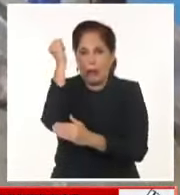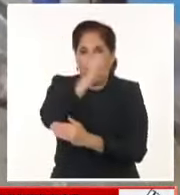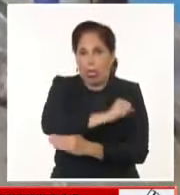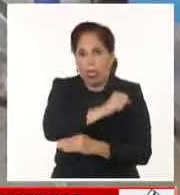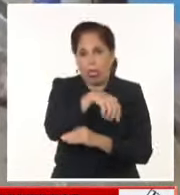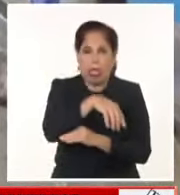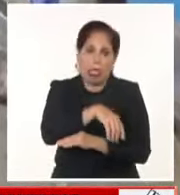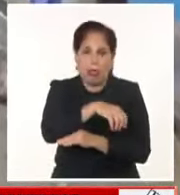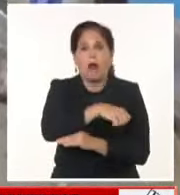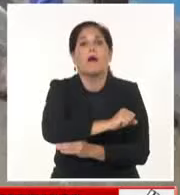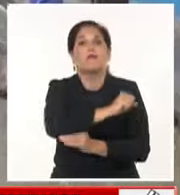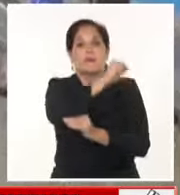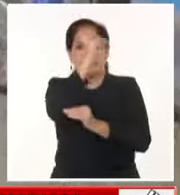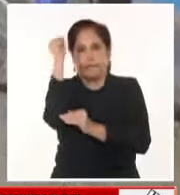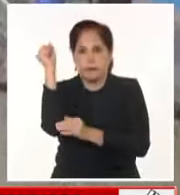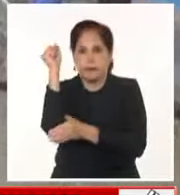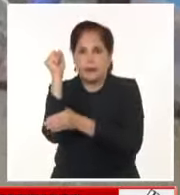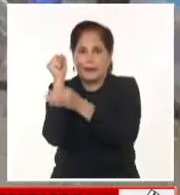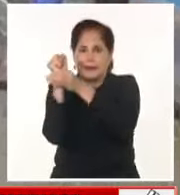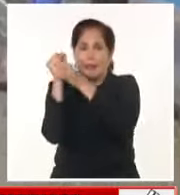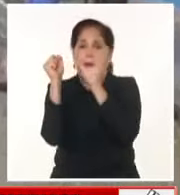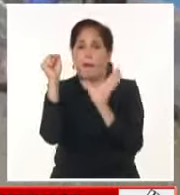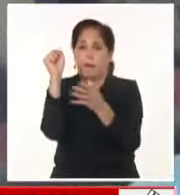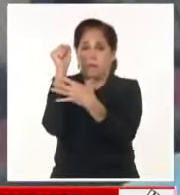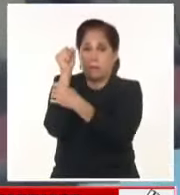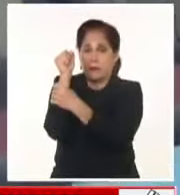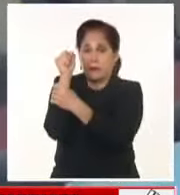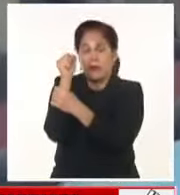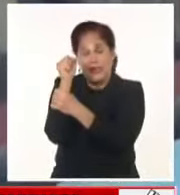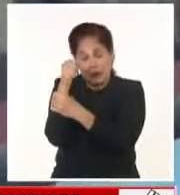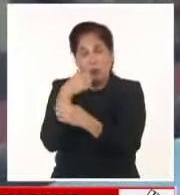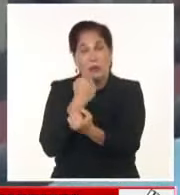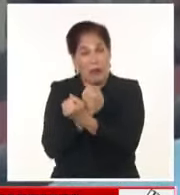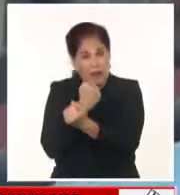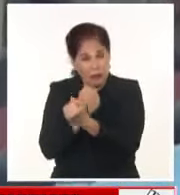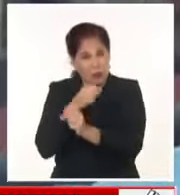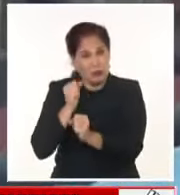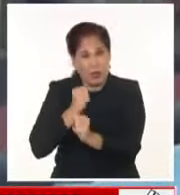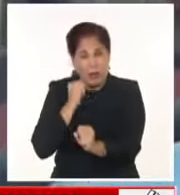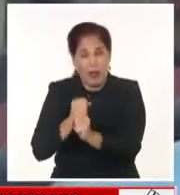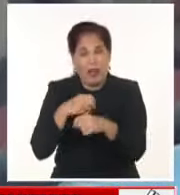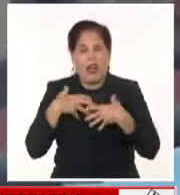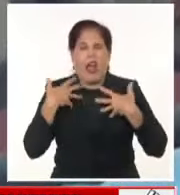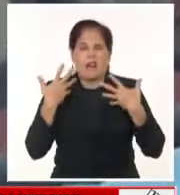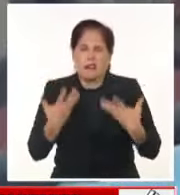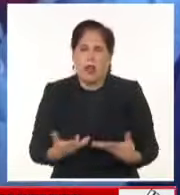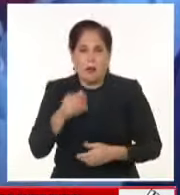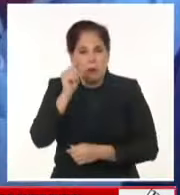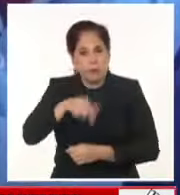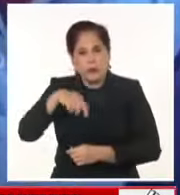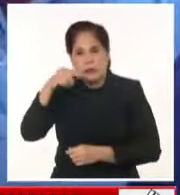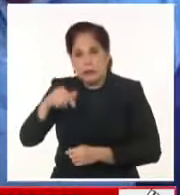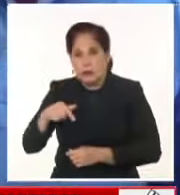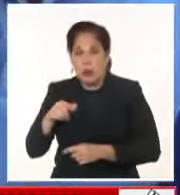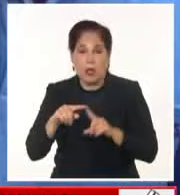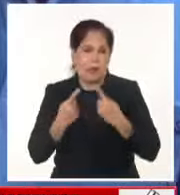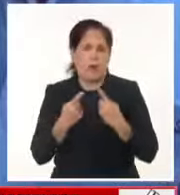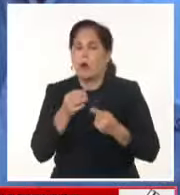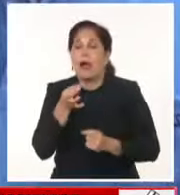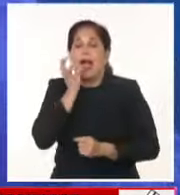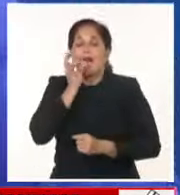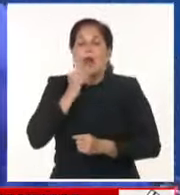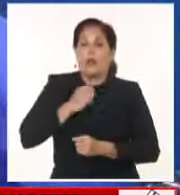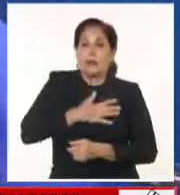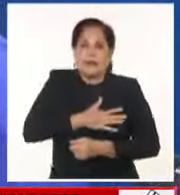a trabajar en los postes porque están peligrosos. La intensa labor y el cansancio de los brigadistas se diluye cuando prueban un rico